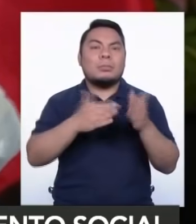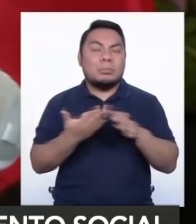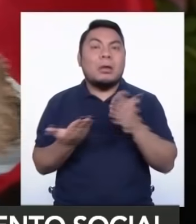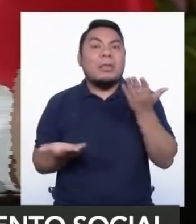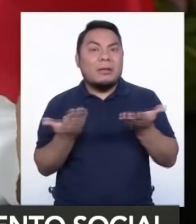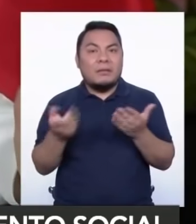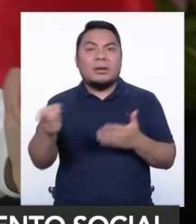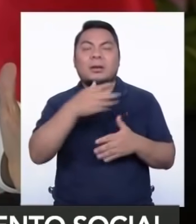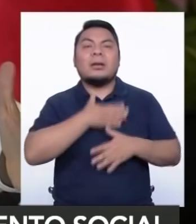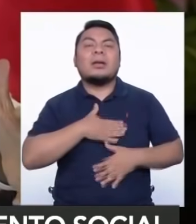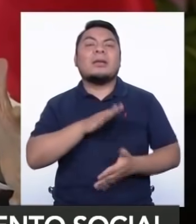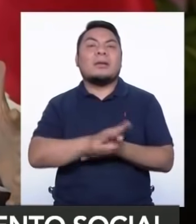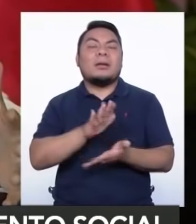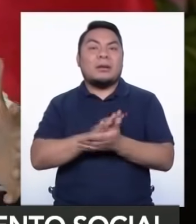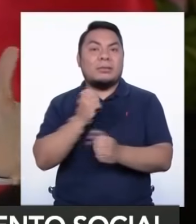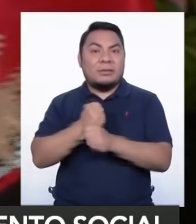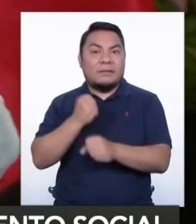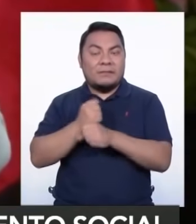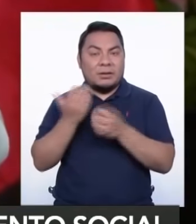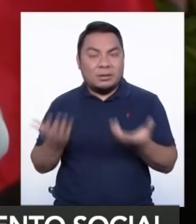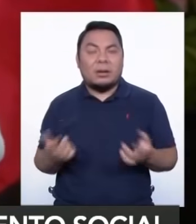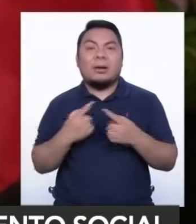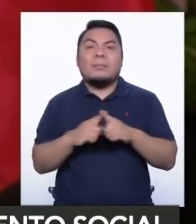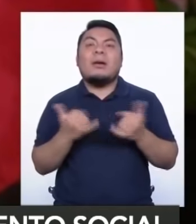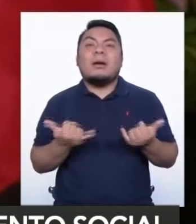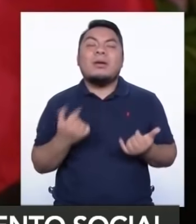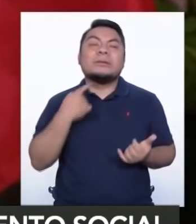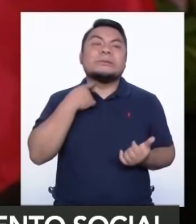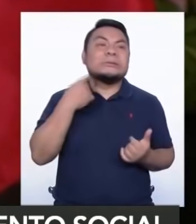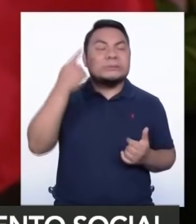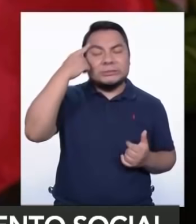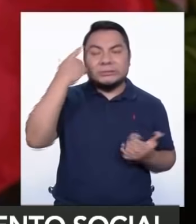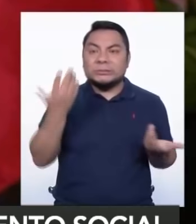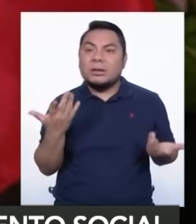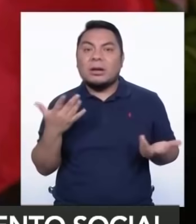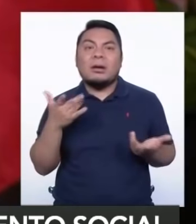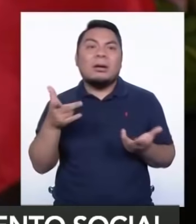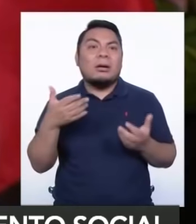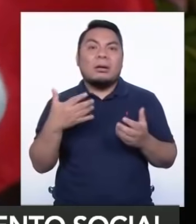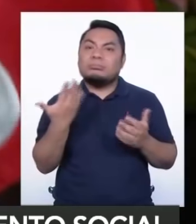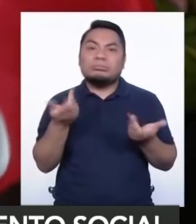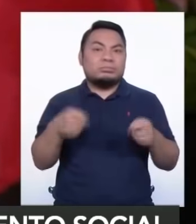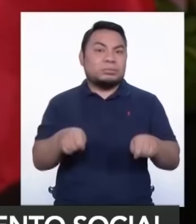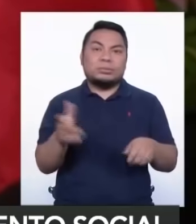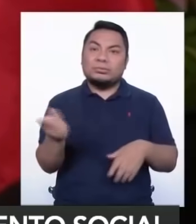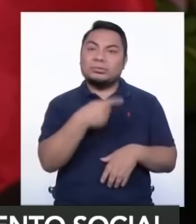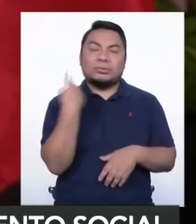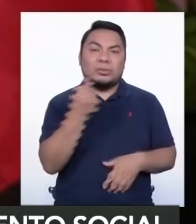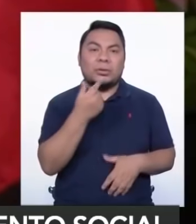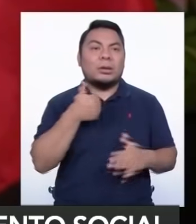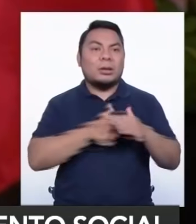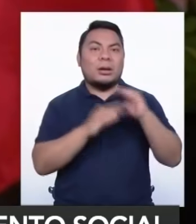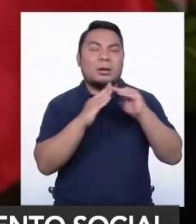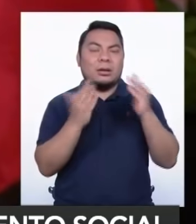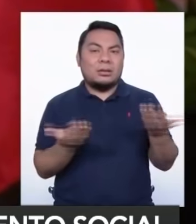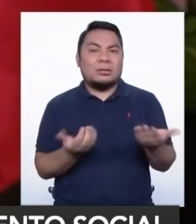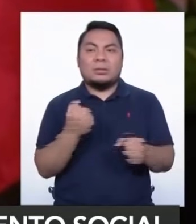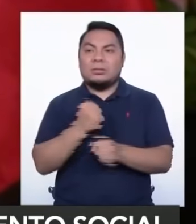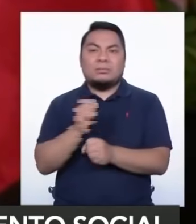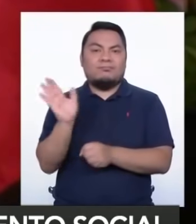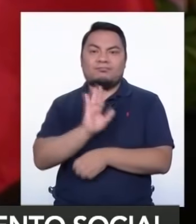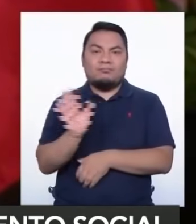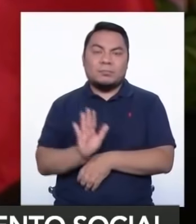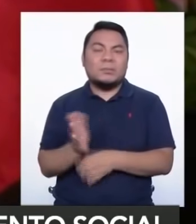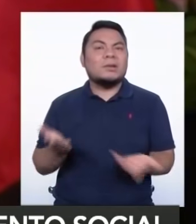estar tranquila ahora con trabajo, pero que entra en una situación de vulnerabilidad como efecto colateral que